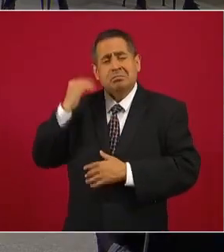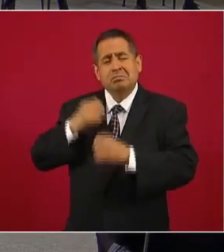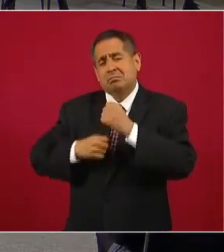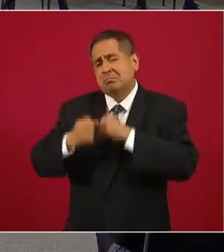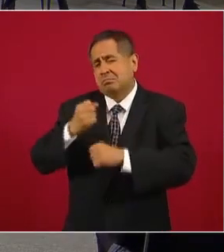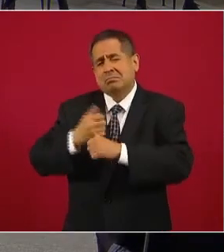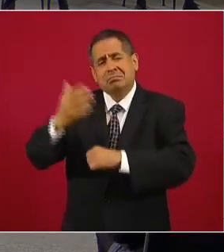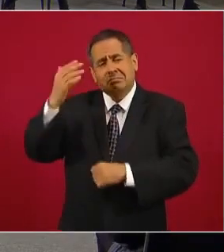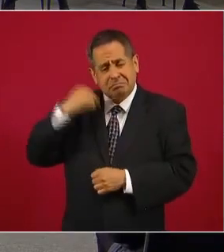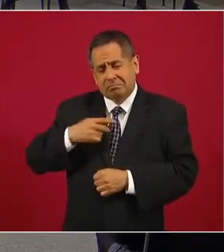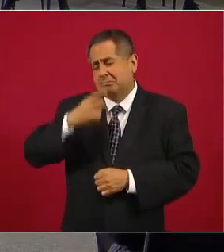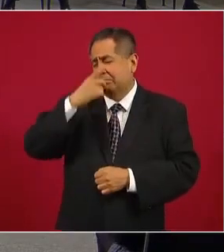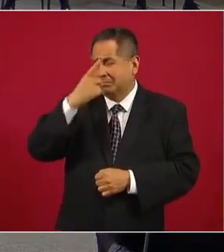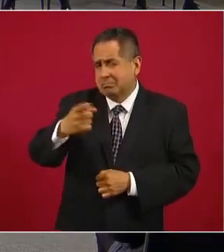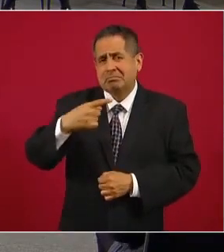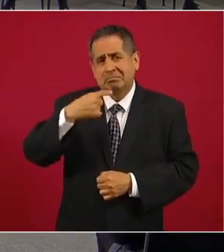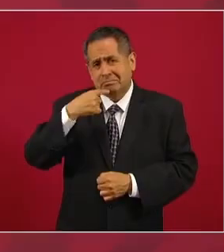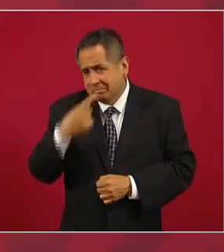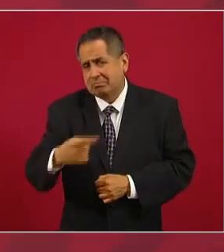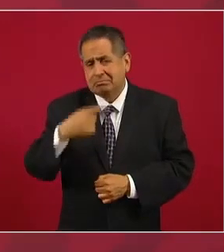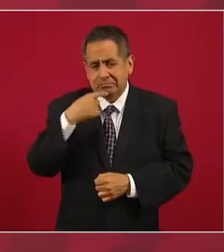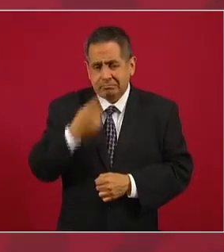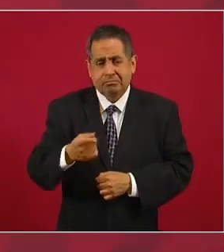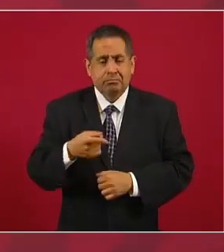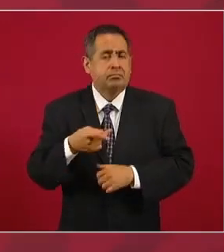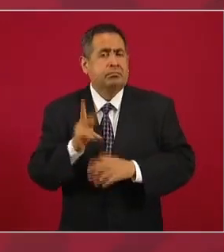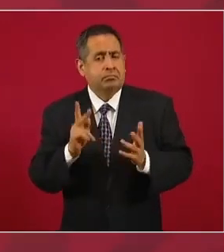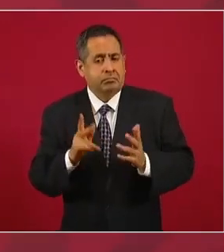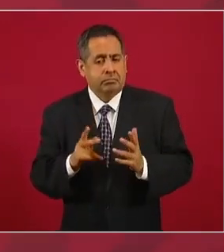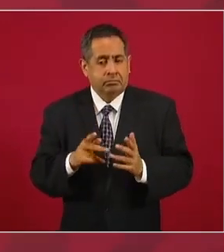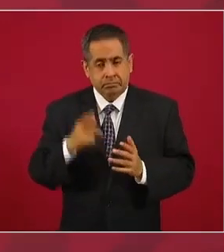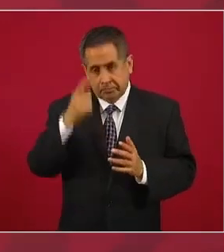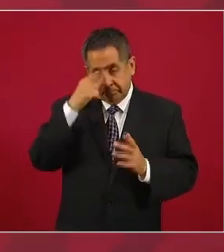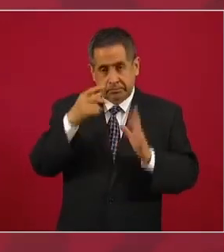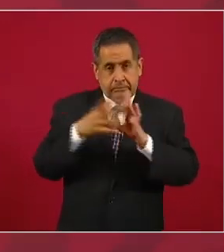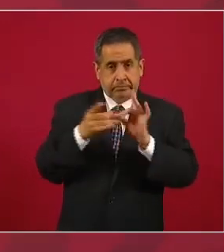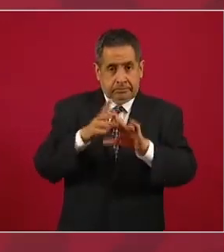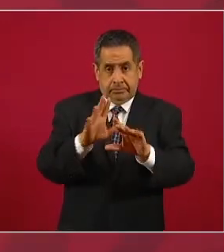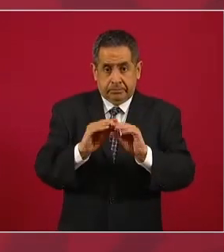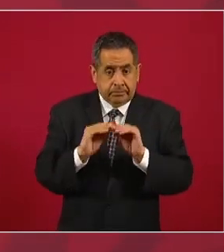tiempo, pero para que no quede duda,